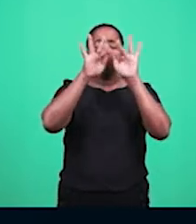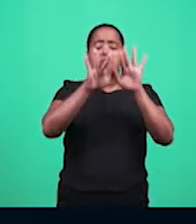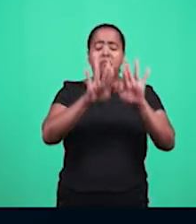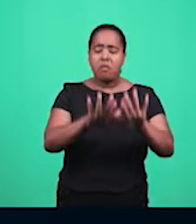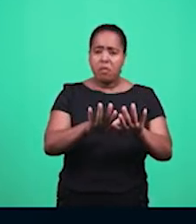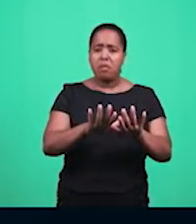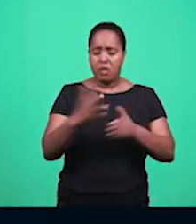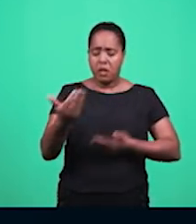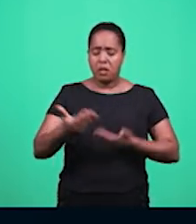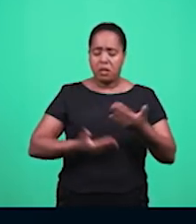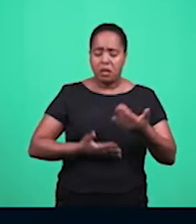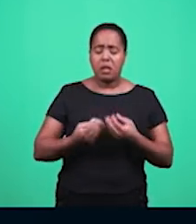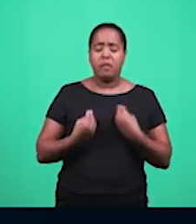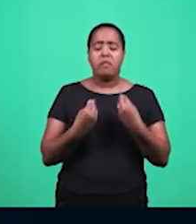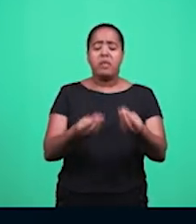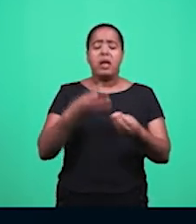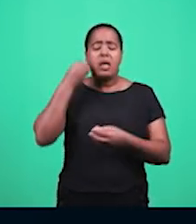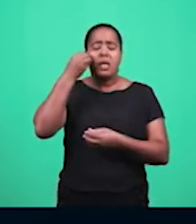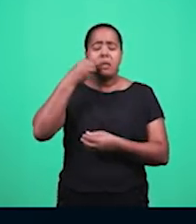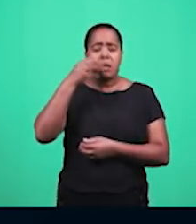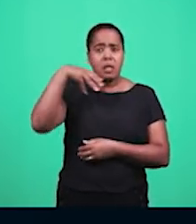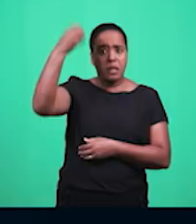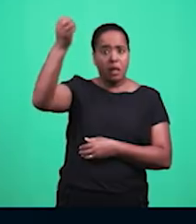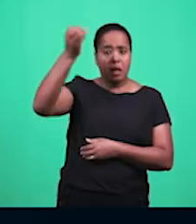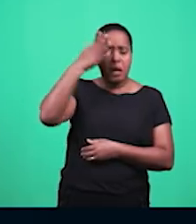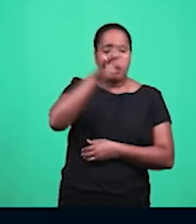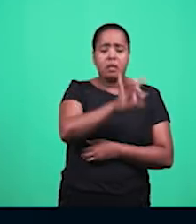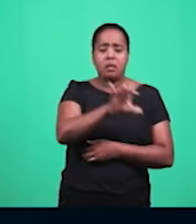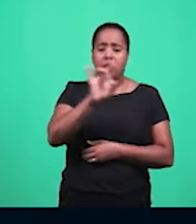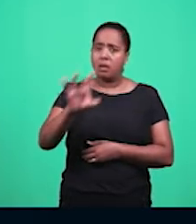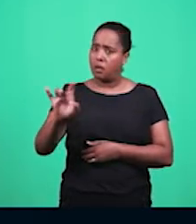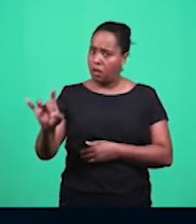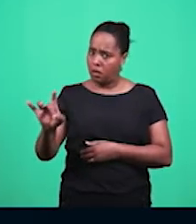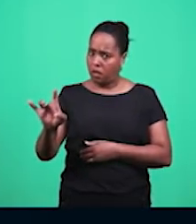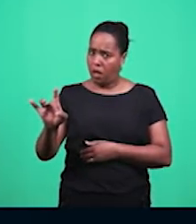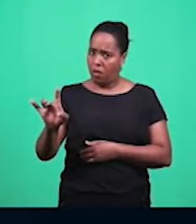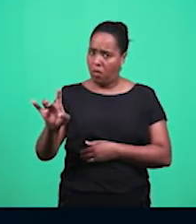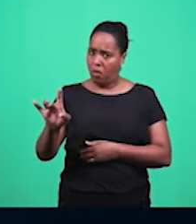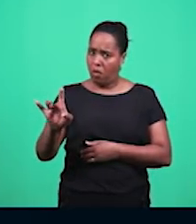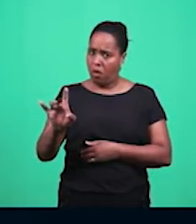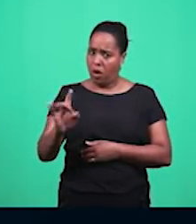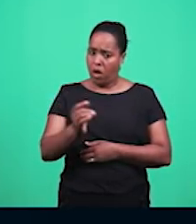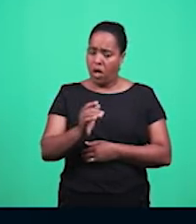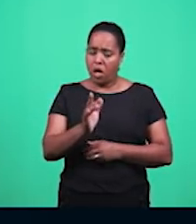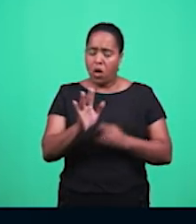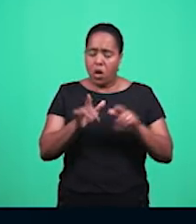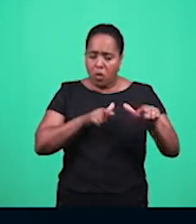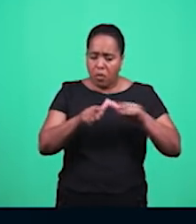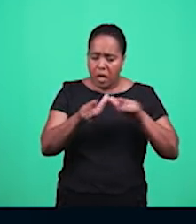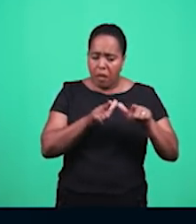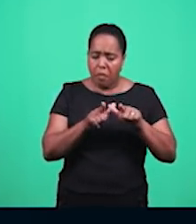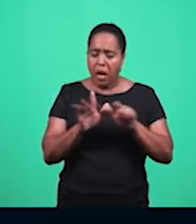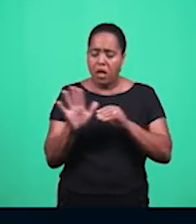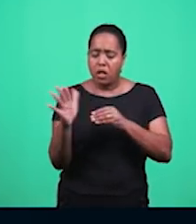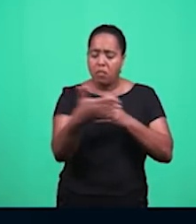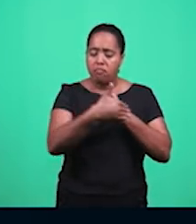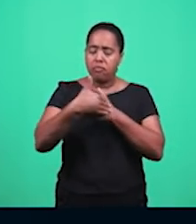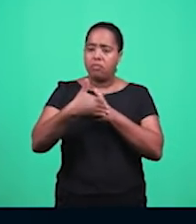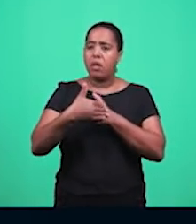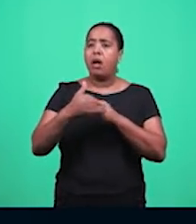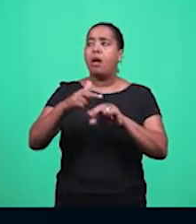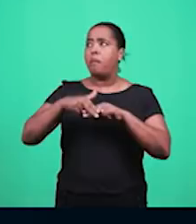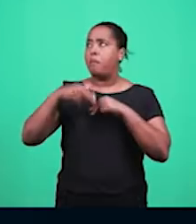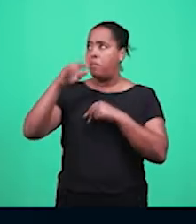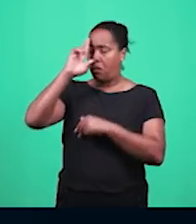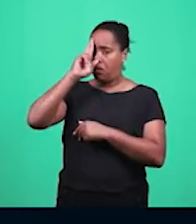a tus siervos que ellos puedan darles una experiencia de alice gracia y que no haya ninguna brecha en este trabajo que